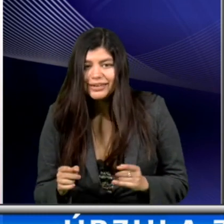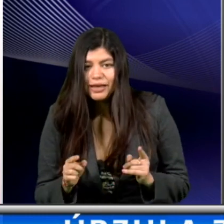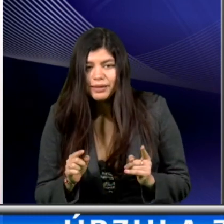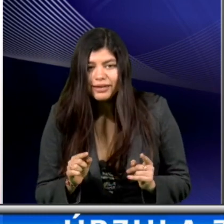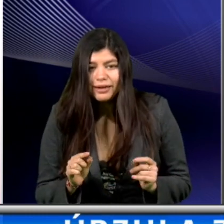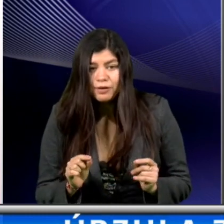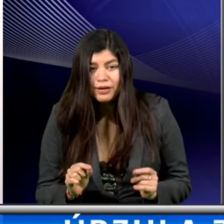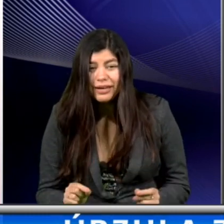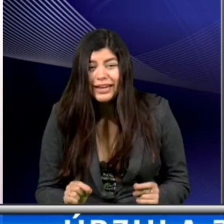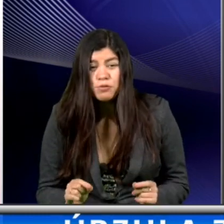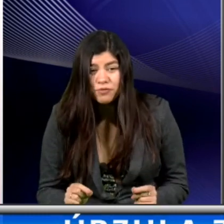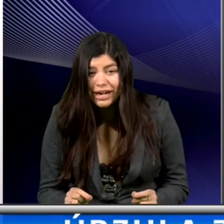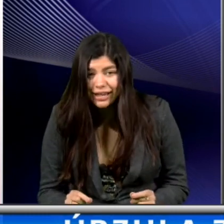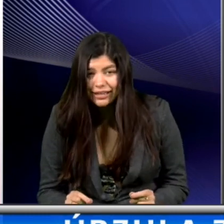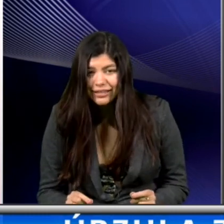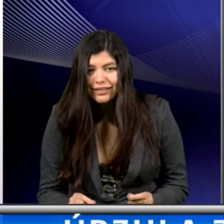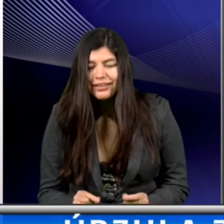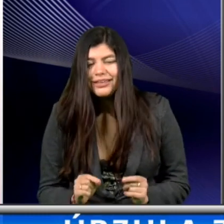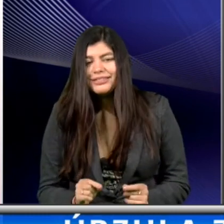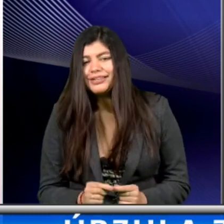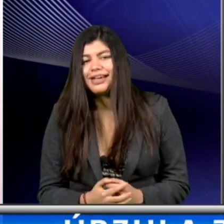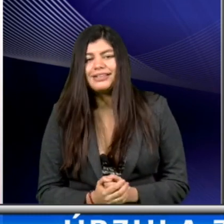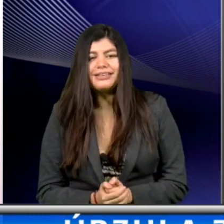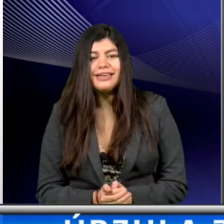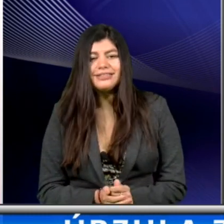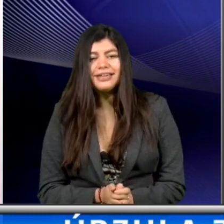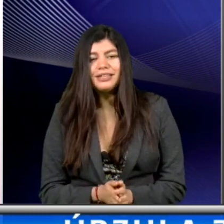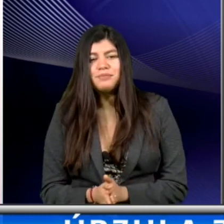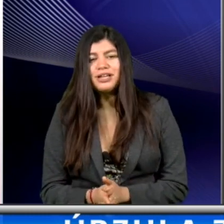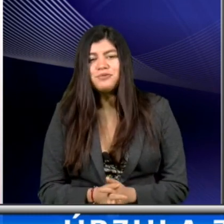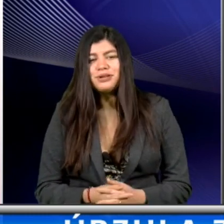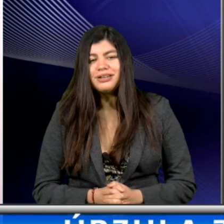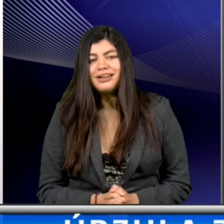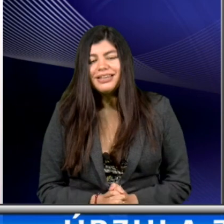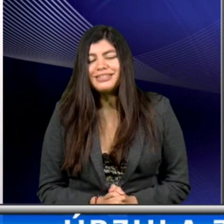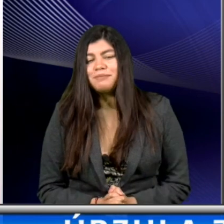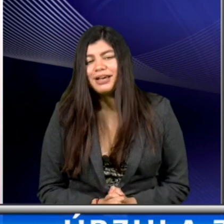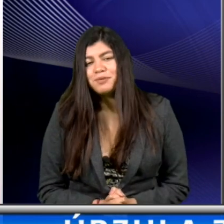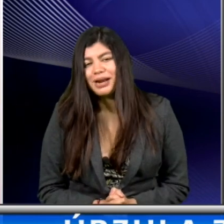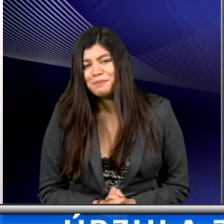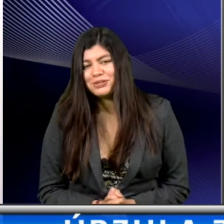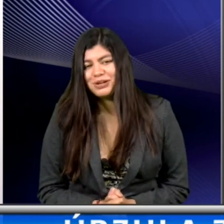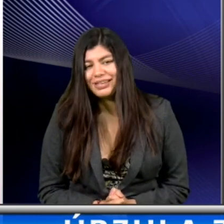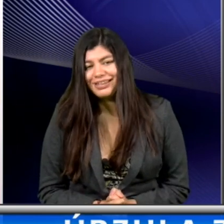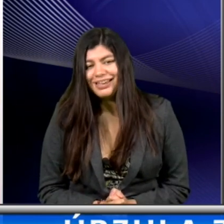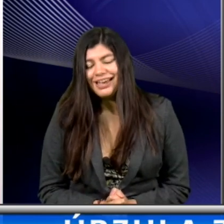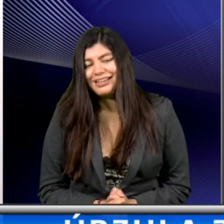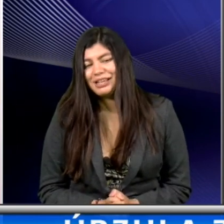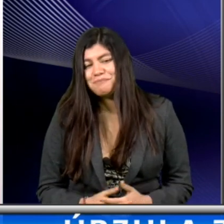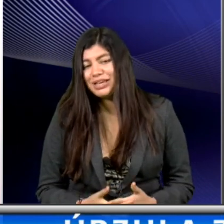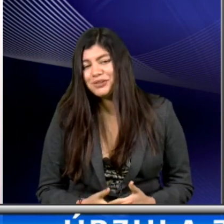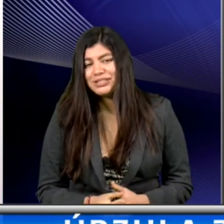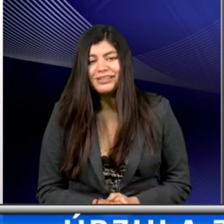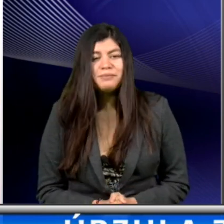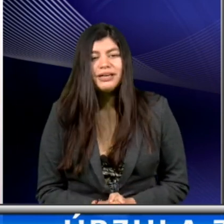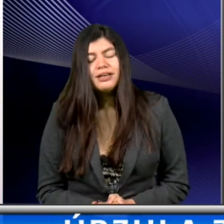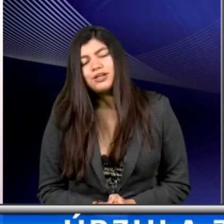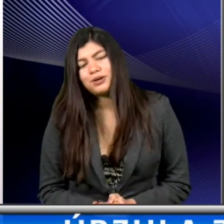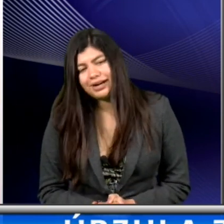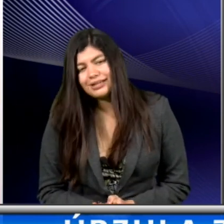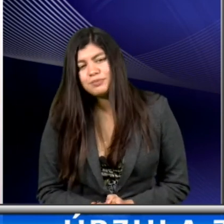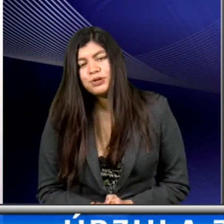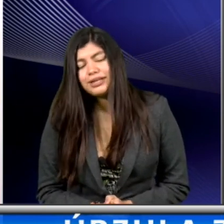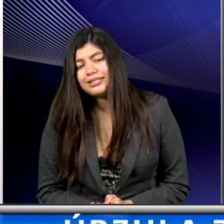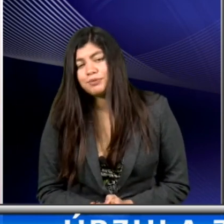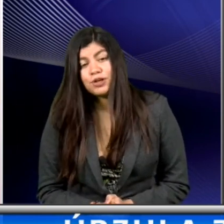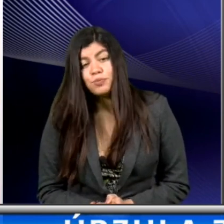cuadras, en el área urbana, y se te cae la señal. Así que ahí también hay un llamado para las personas que están viendo ese tema, que